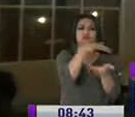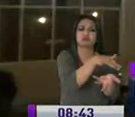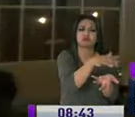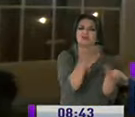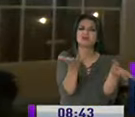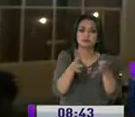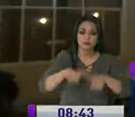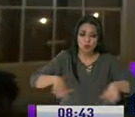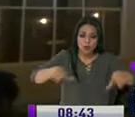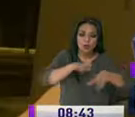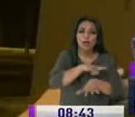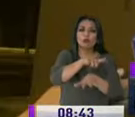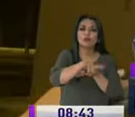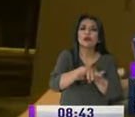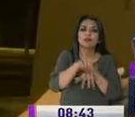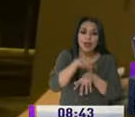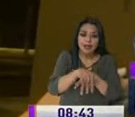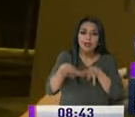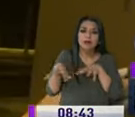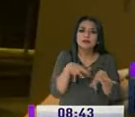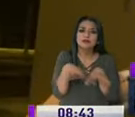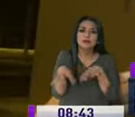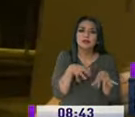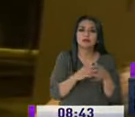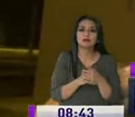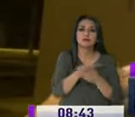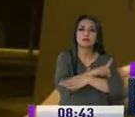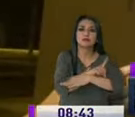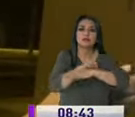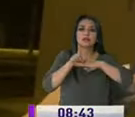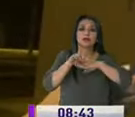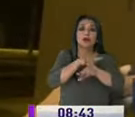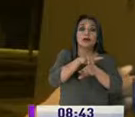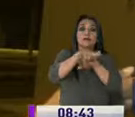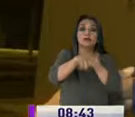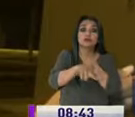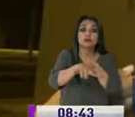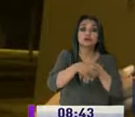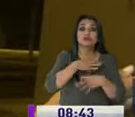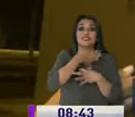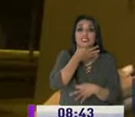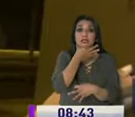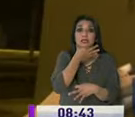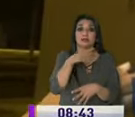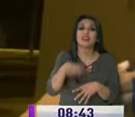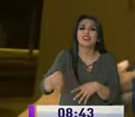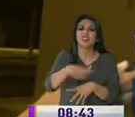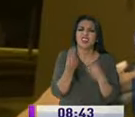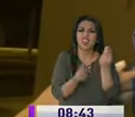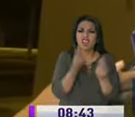Impacto 41. La banda estaba conformada por hombres y mujeres, varios de ellos con antecedentes.